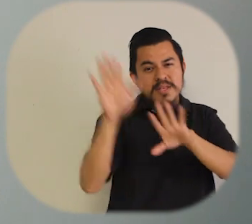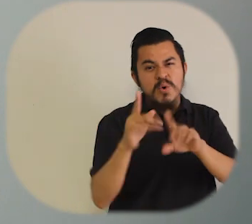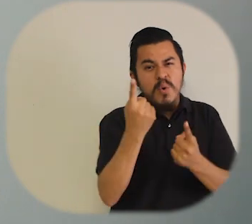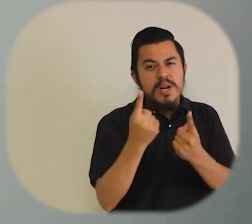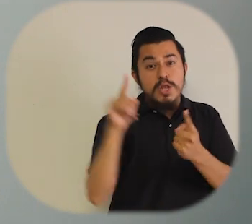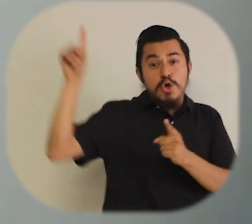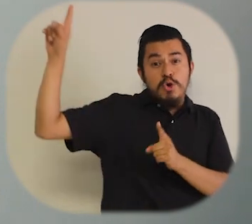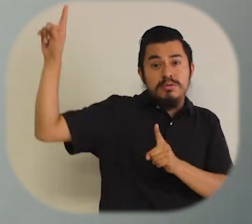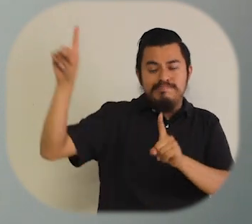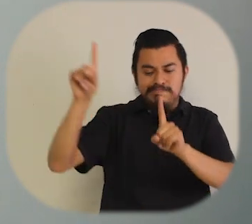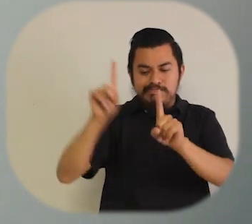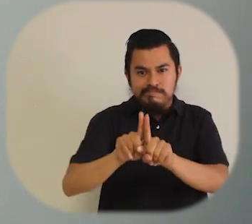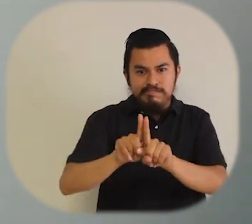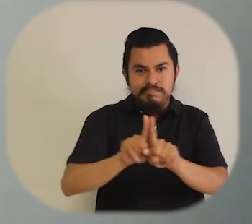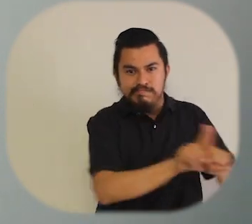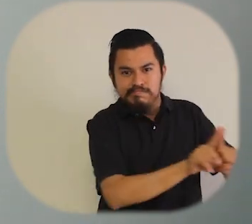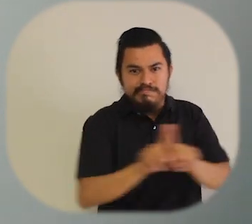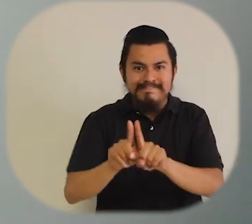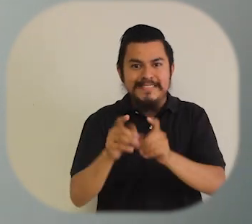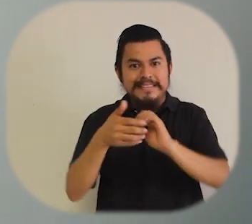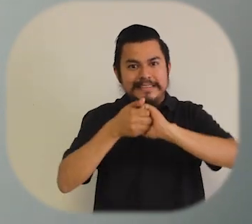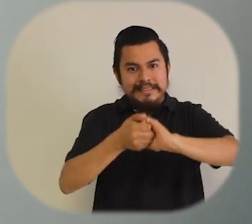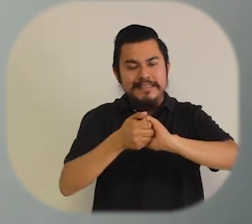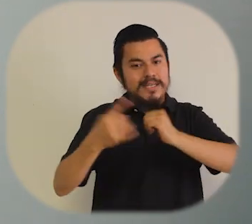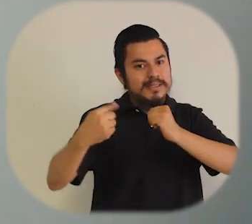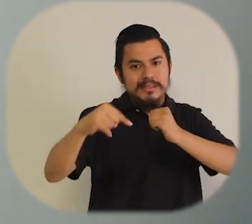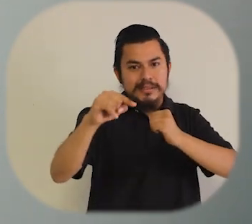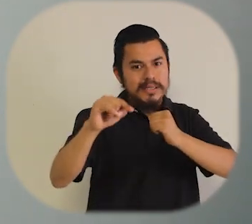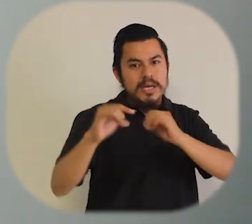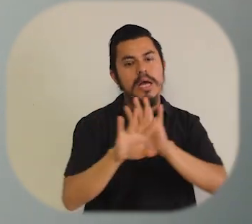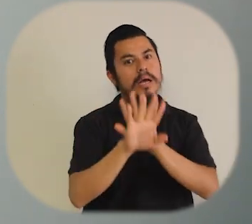tuvo. Claro que cuando fuimos creados a la